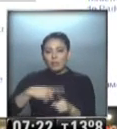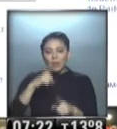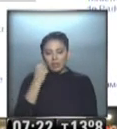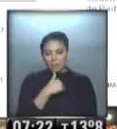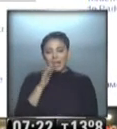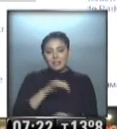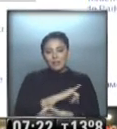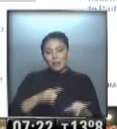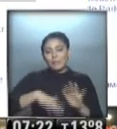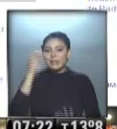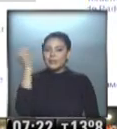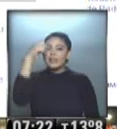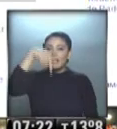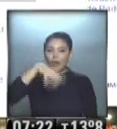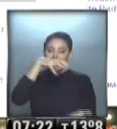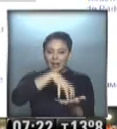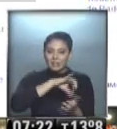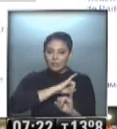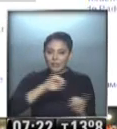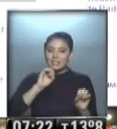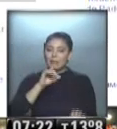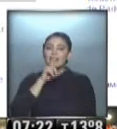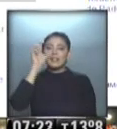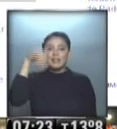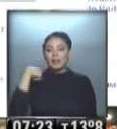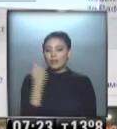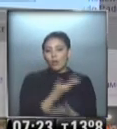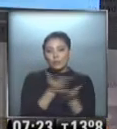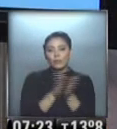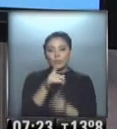es la información que destaca esta mañana la agencia de noticias Telam y la compartimos con ustedes.